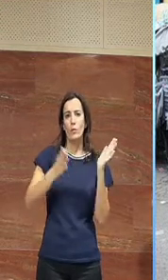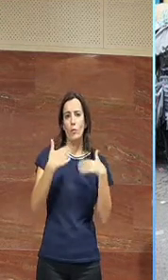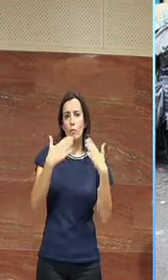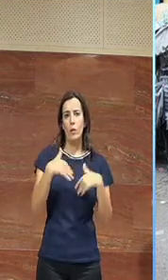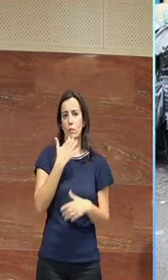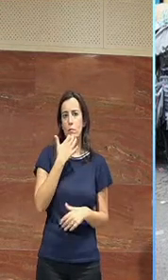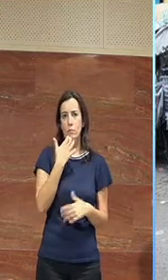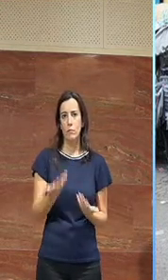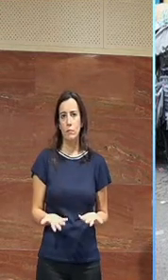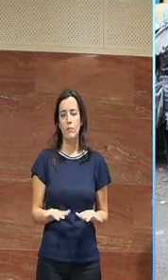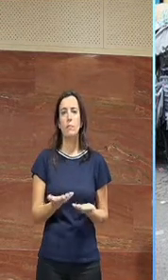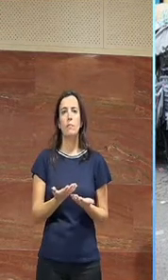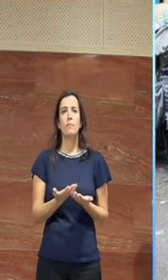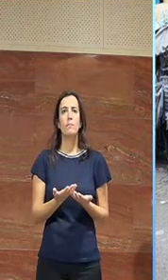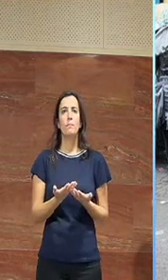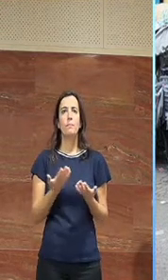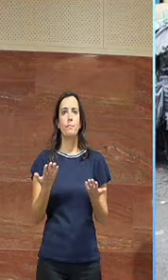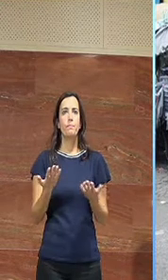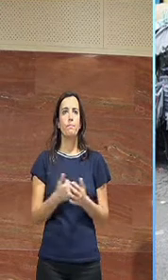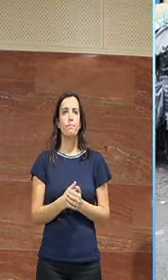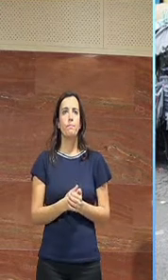que existe una